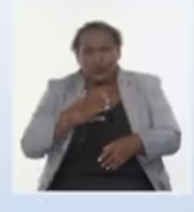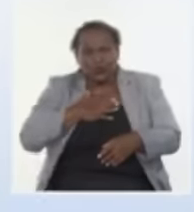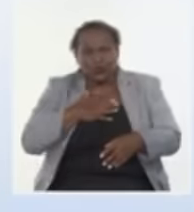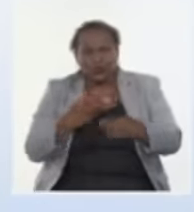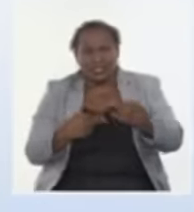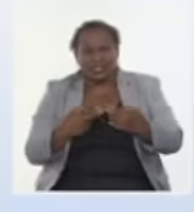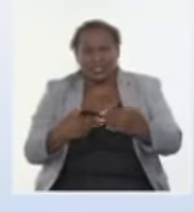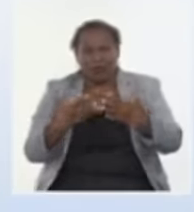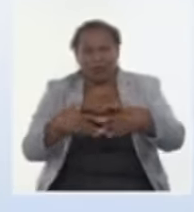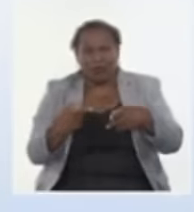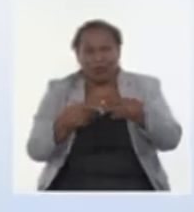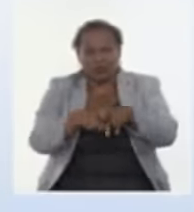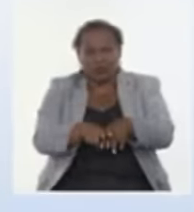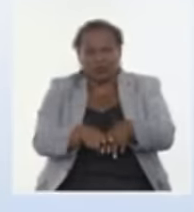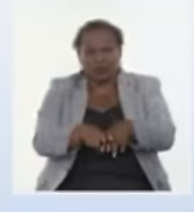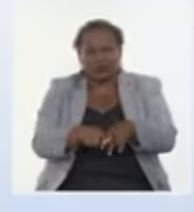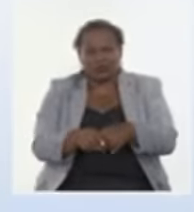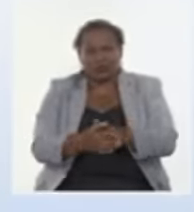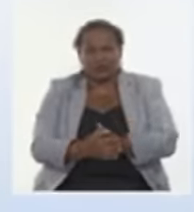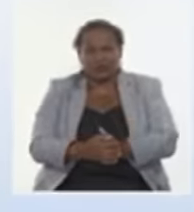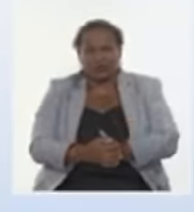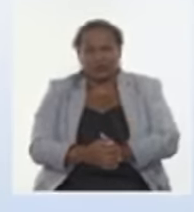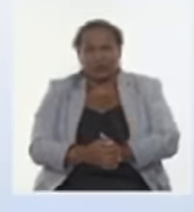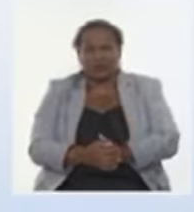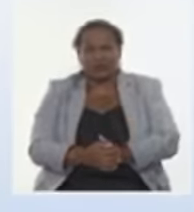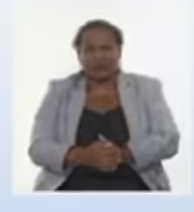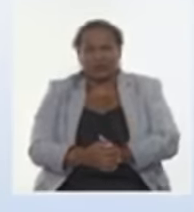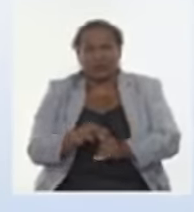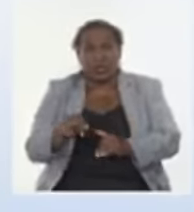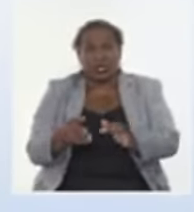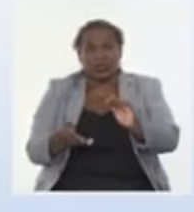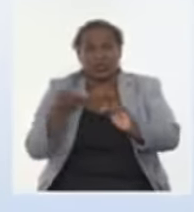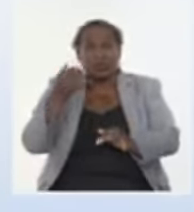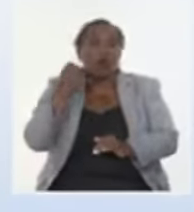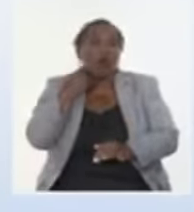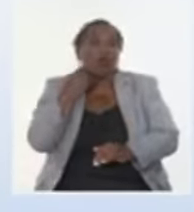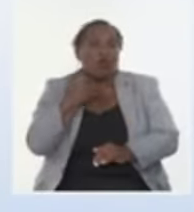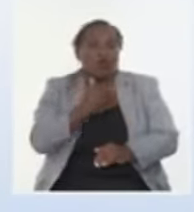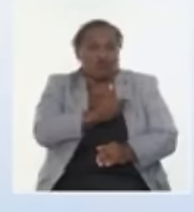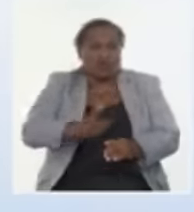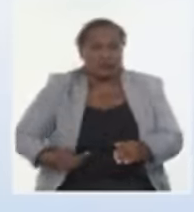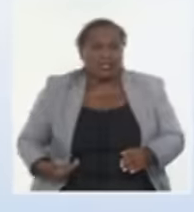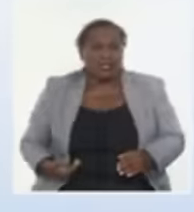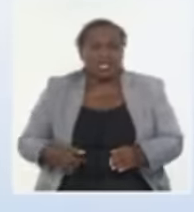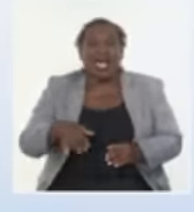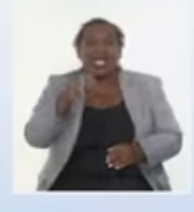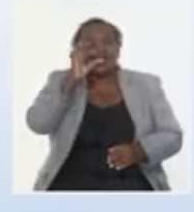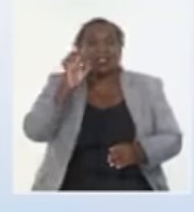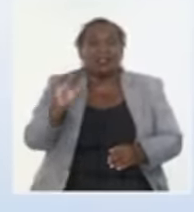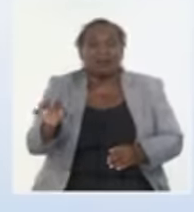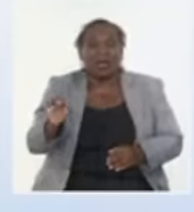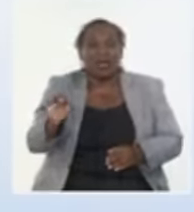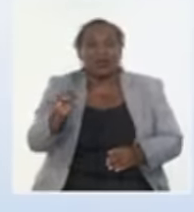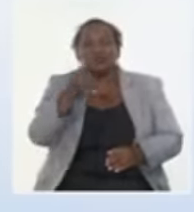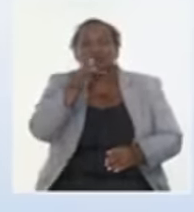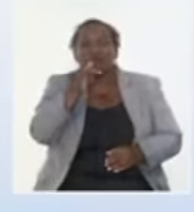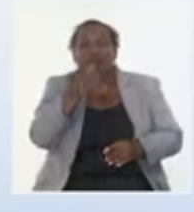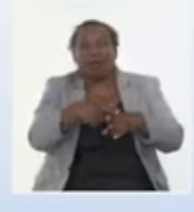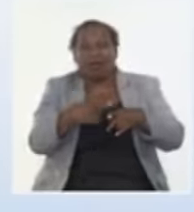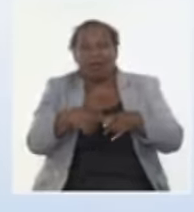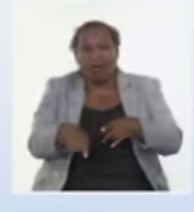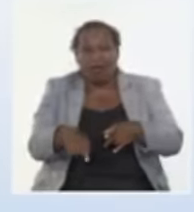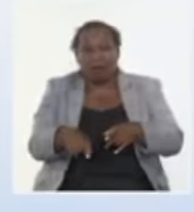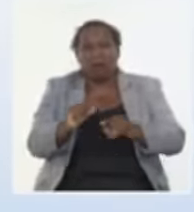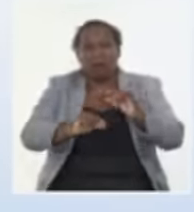de conjunto. ¿Qué subimos? El ron, la cerveza, tabaco, cigarro, e iremos subiendo otros en la